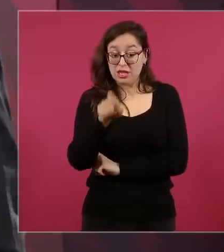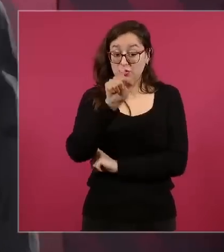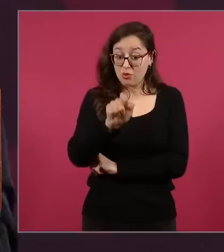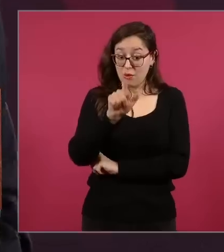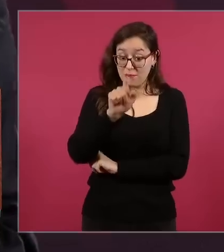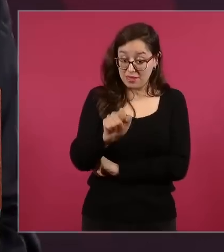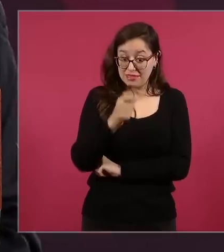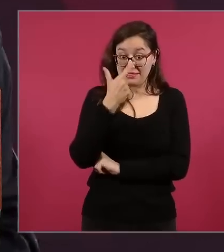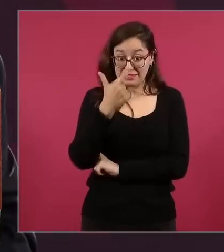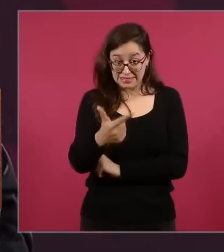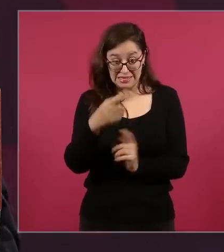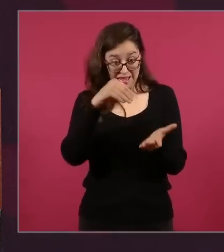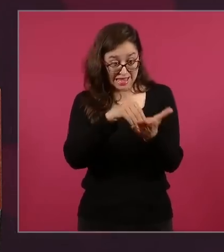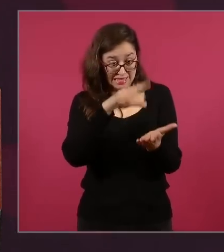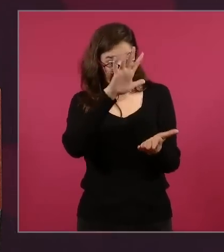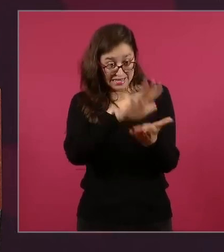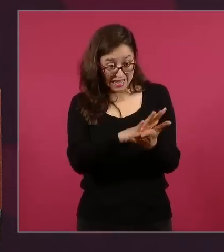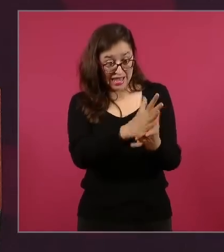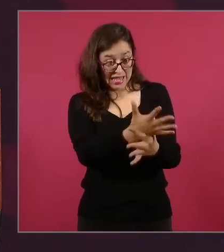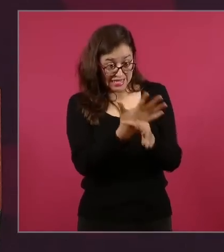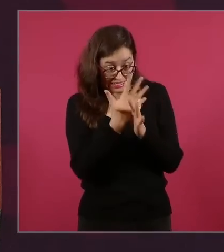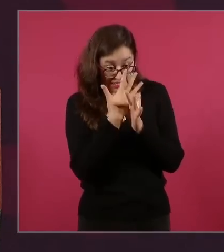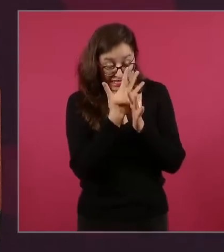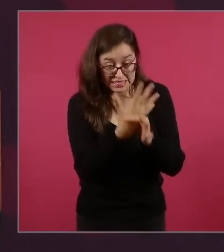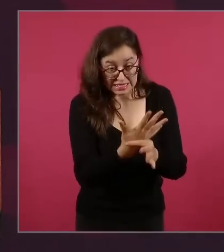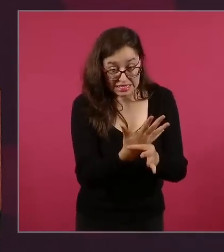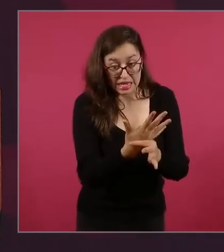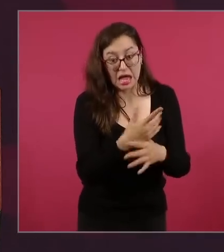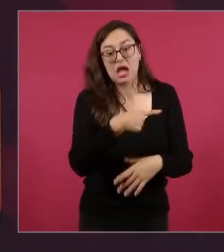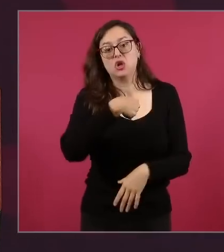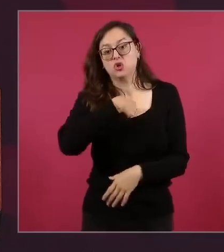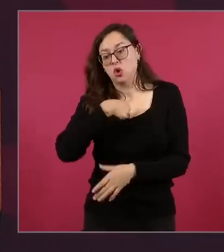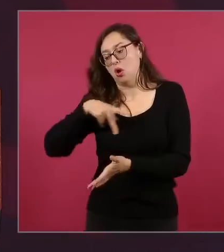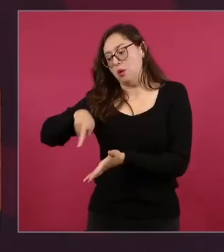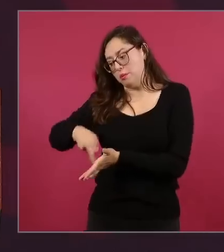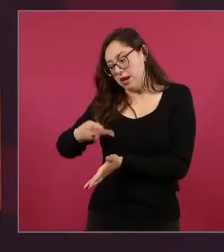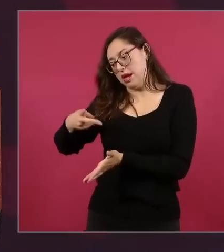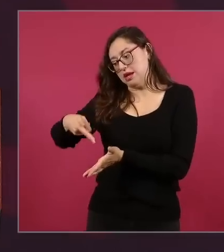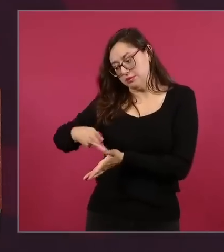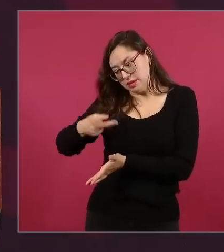un escritor, una escritora no debe de repetirse, ¿verdad?